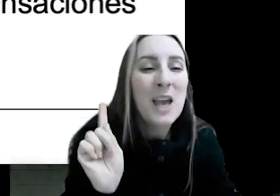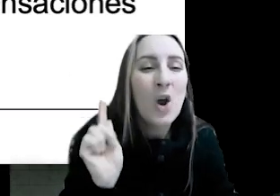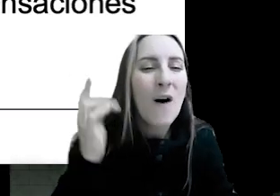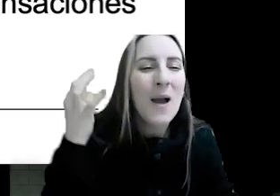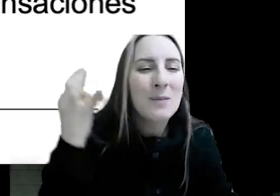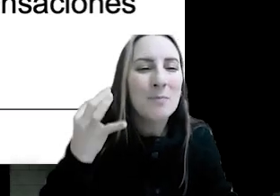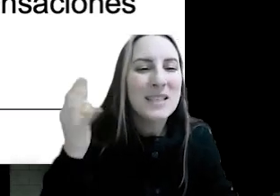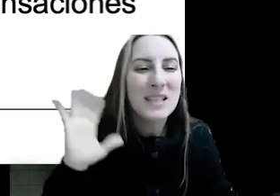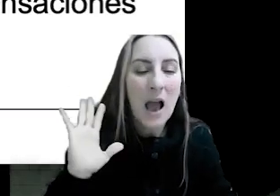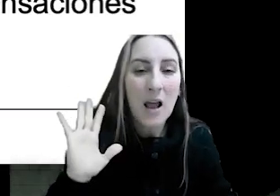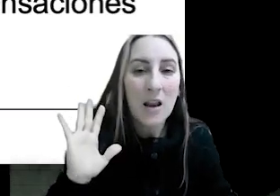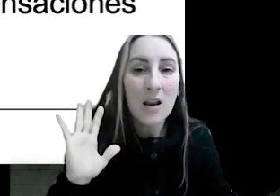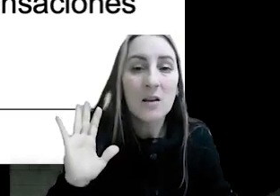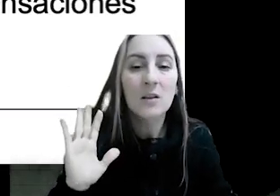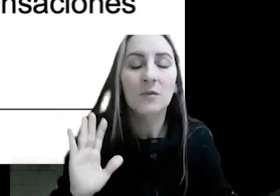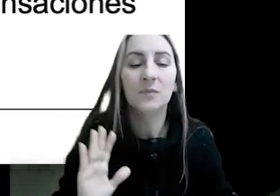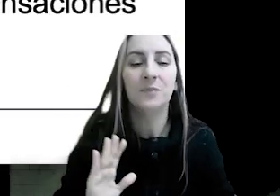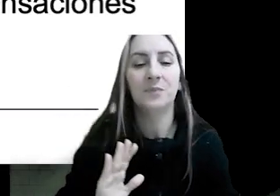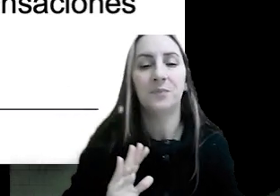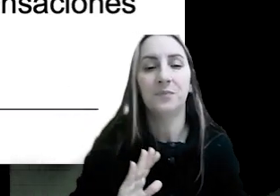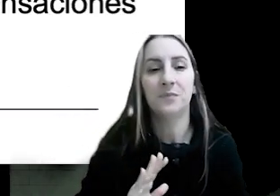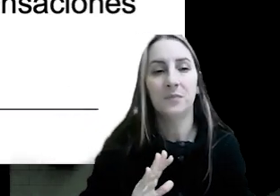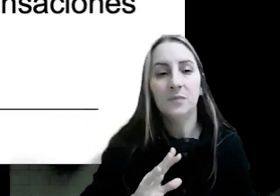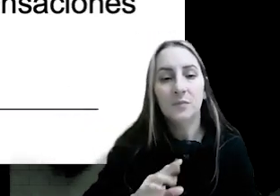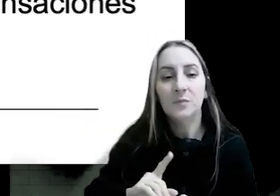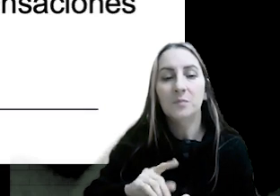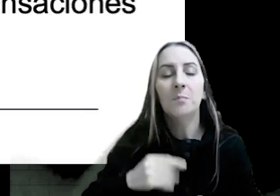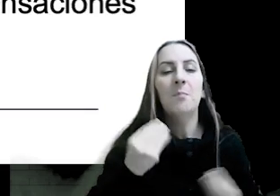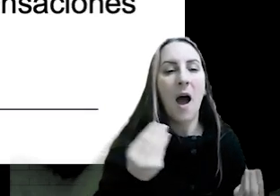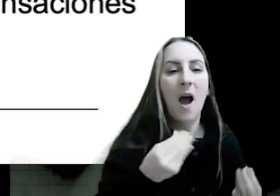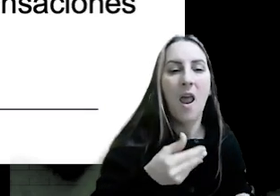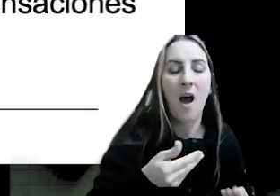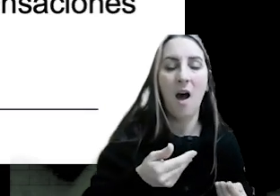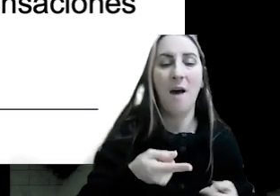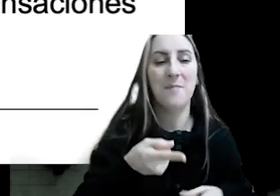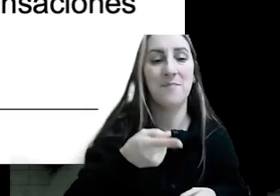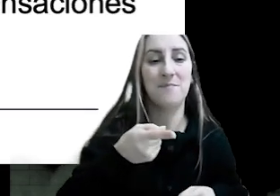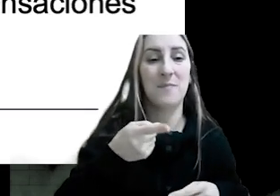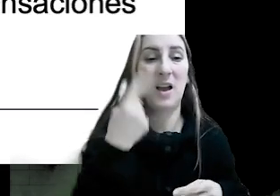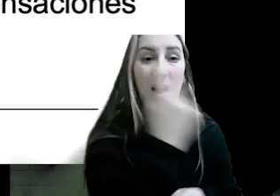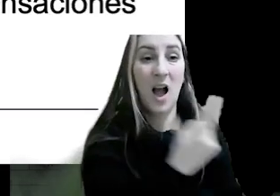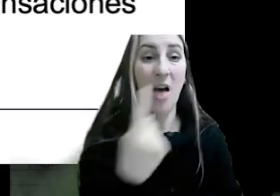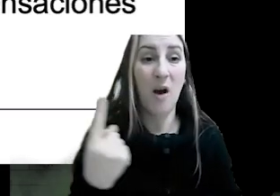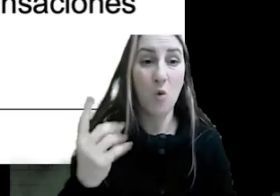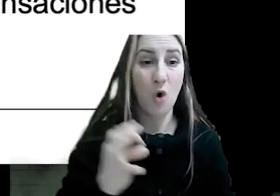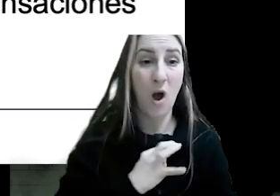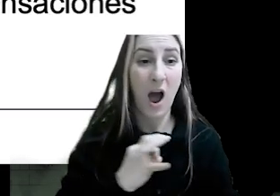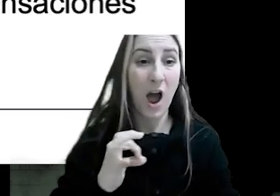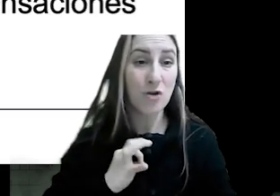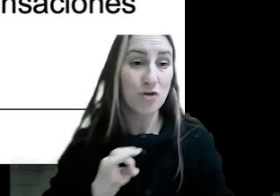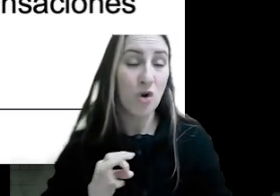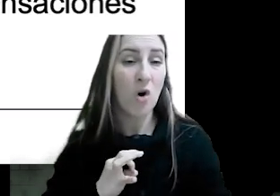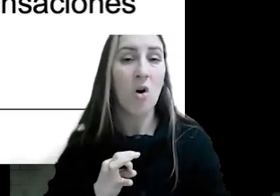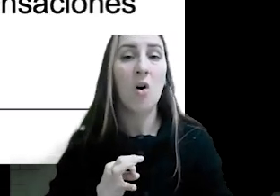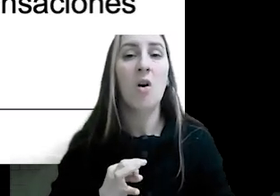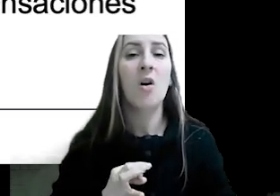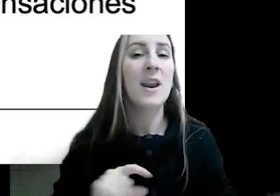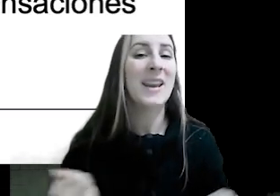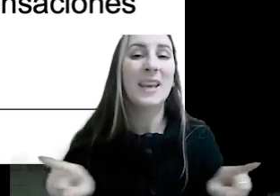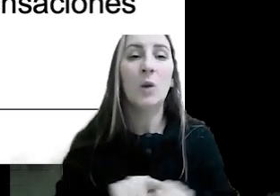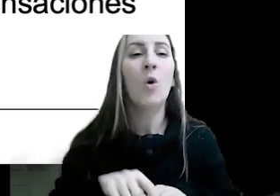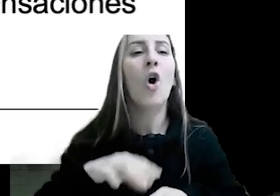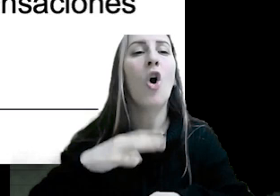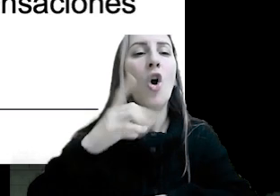si sumamos en los destinos, por cada uno de los años, ninguno supera la condición objetiva